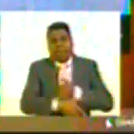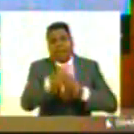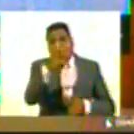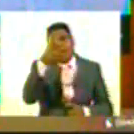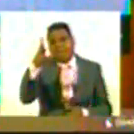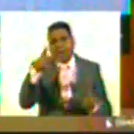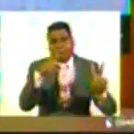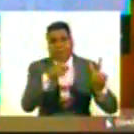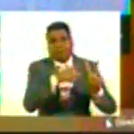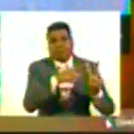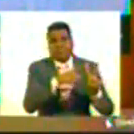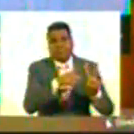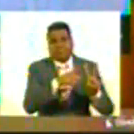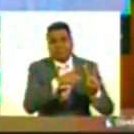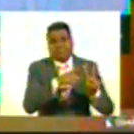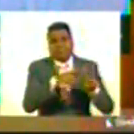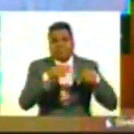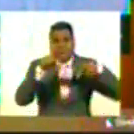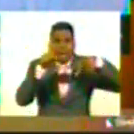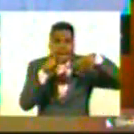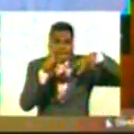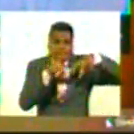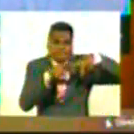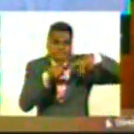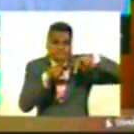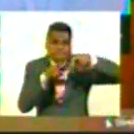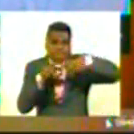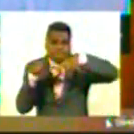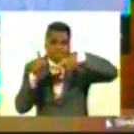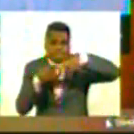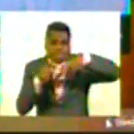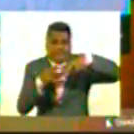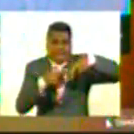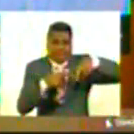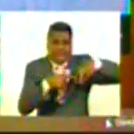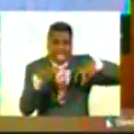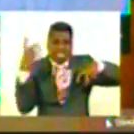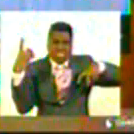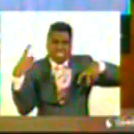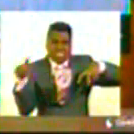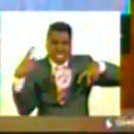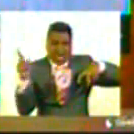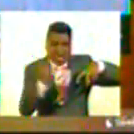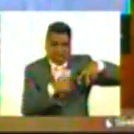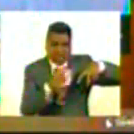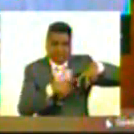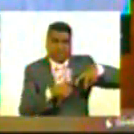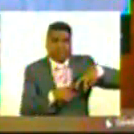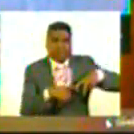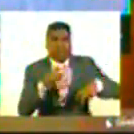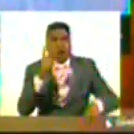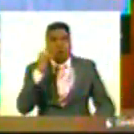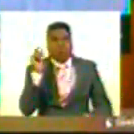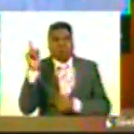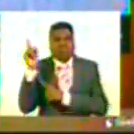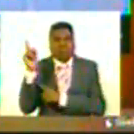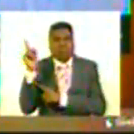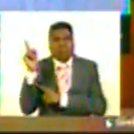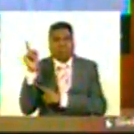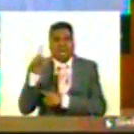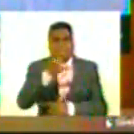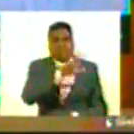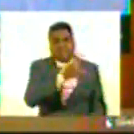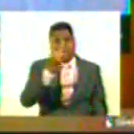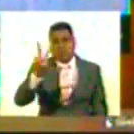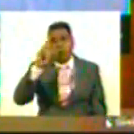parte inferior de la pierna derecha el oficial agregado Reinaldo Alberto Alvarado Jiménez, de 32 años de edad, quien